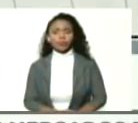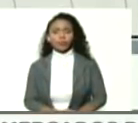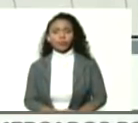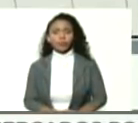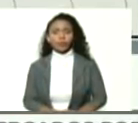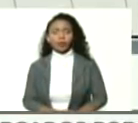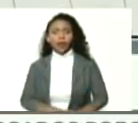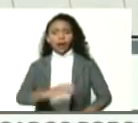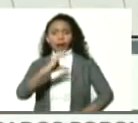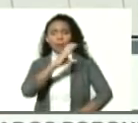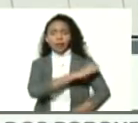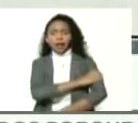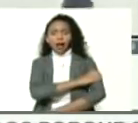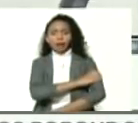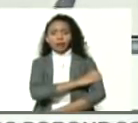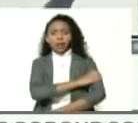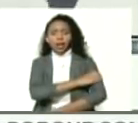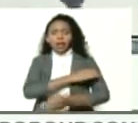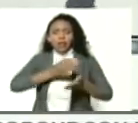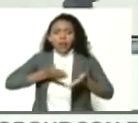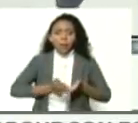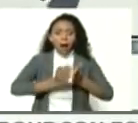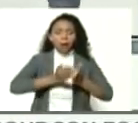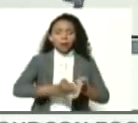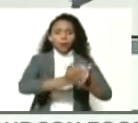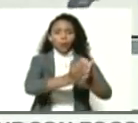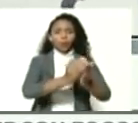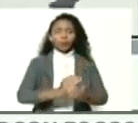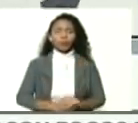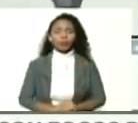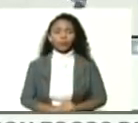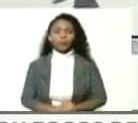capitán de navío